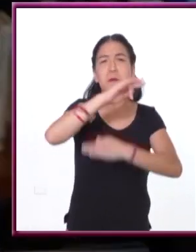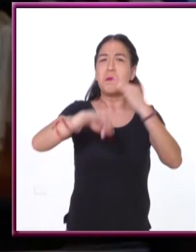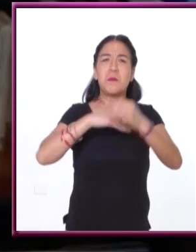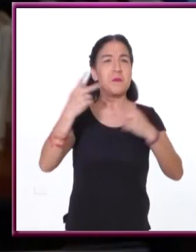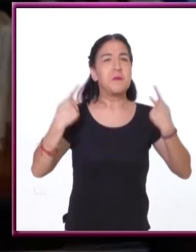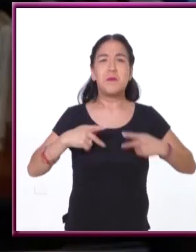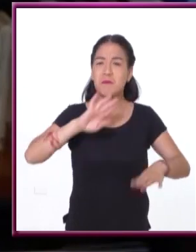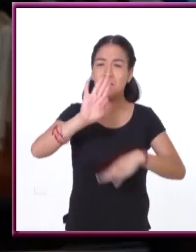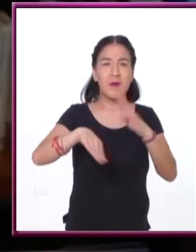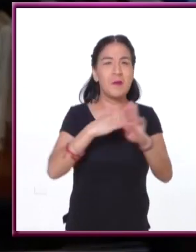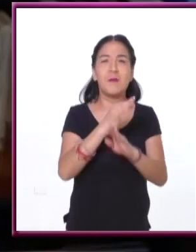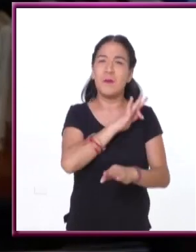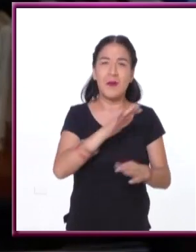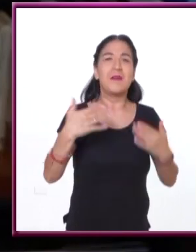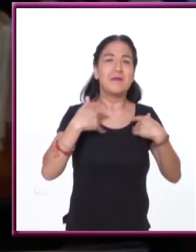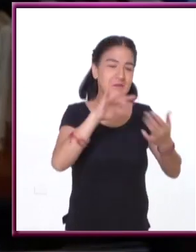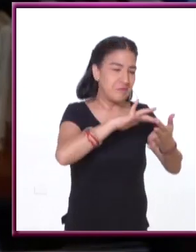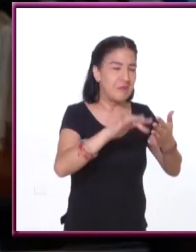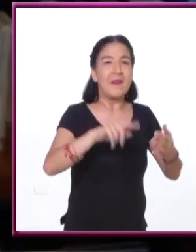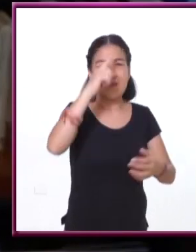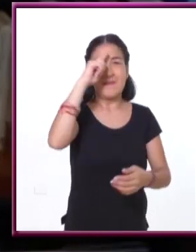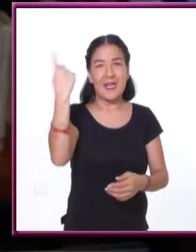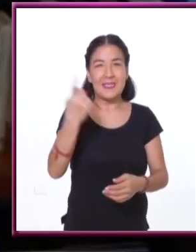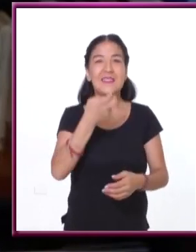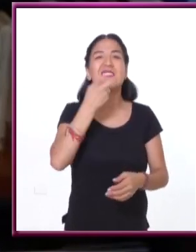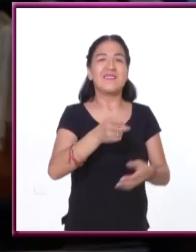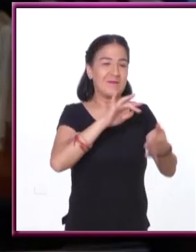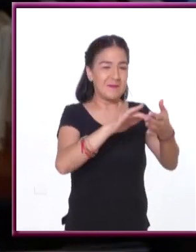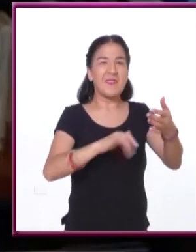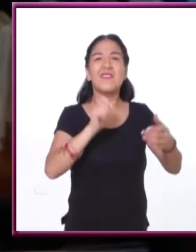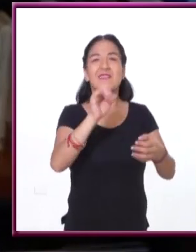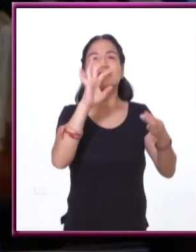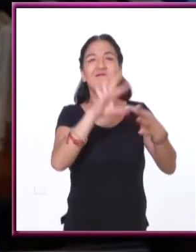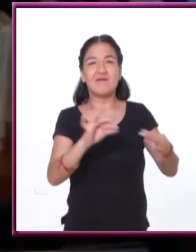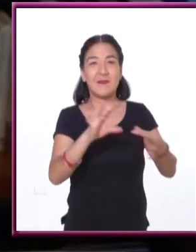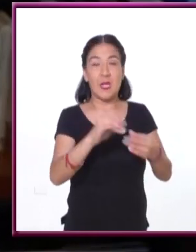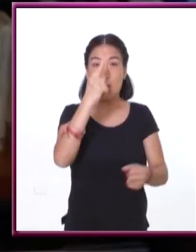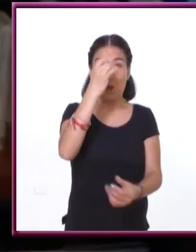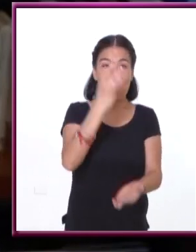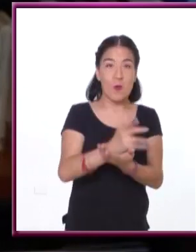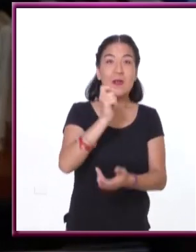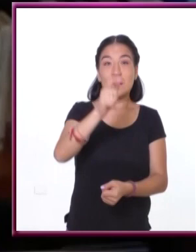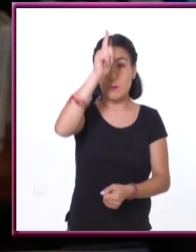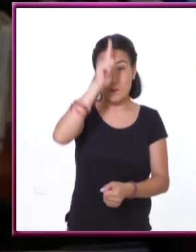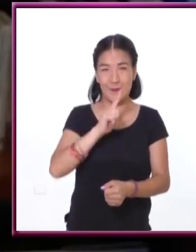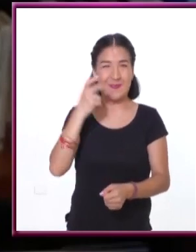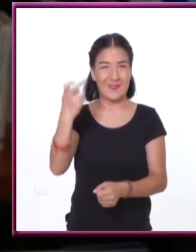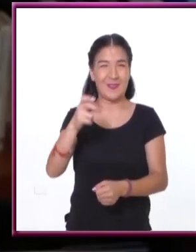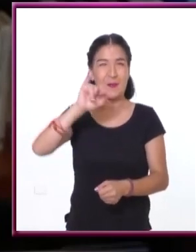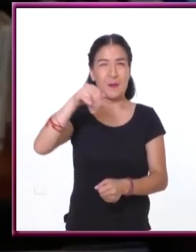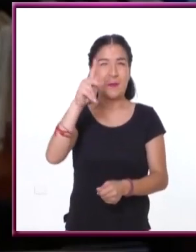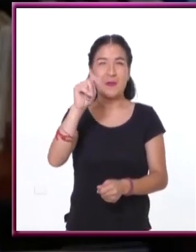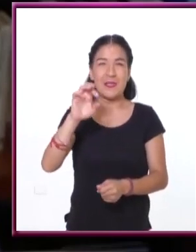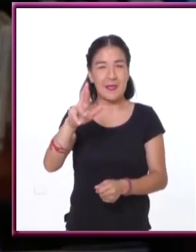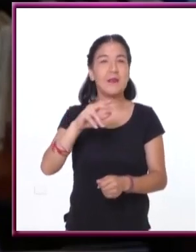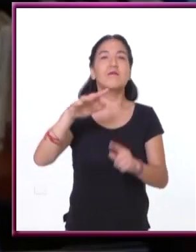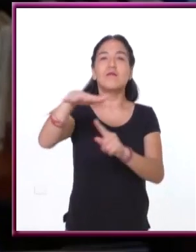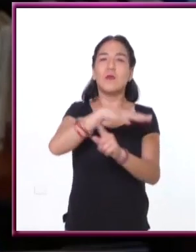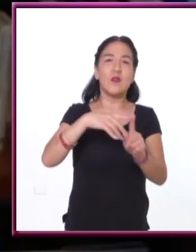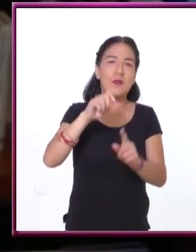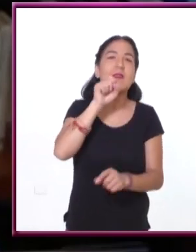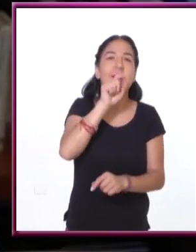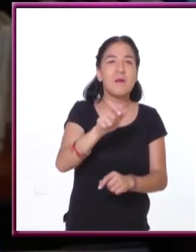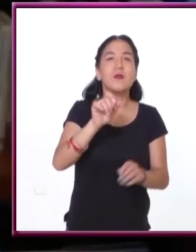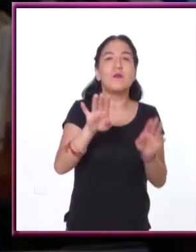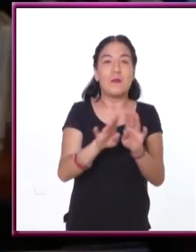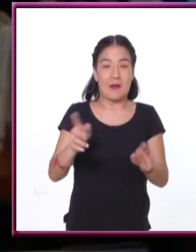el mundo lo podía leer y lo podía entender. En él decía varias cosas, no solamente hablaba de las lunas de Júpiter, sino que hablaba de que la superficie